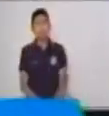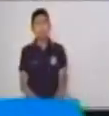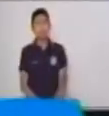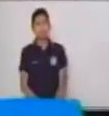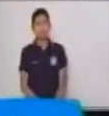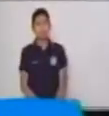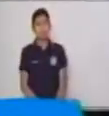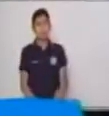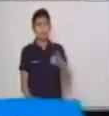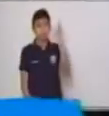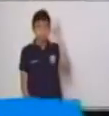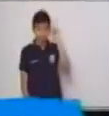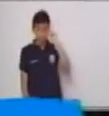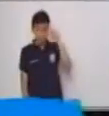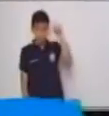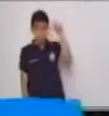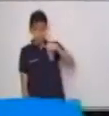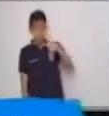Tenemos